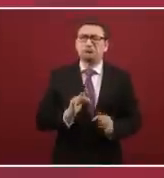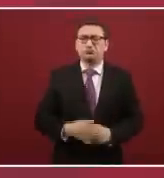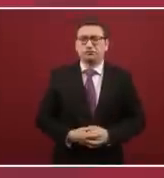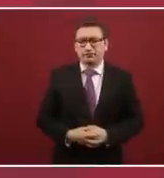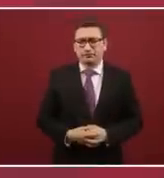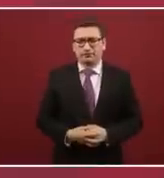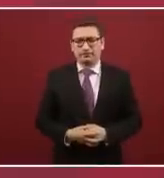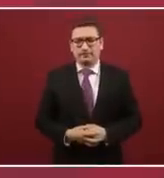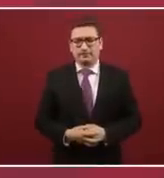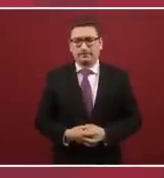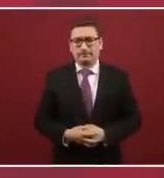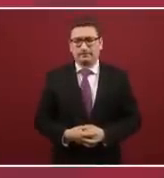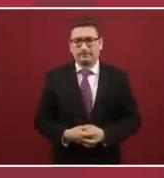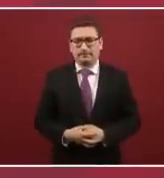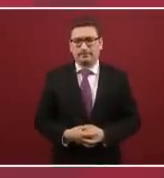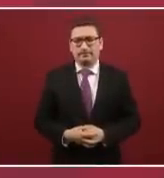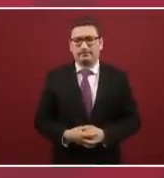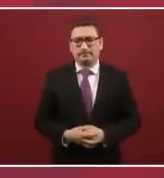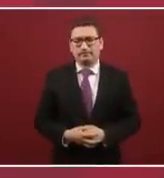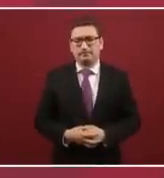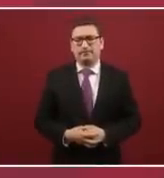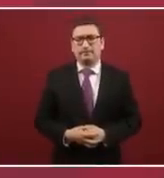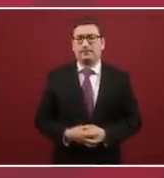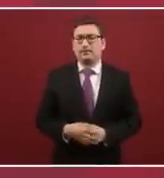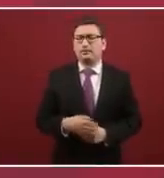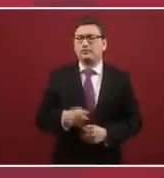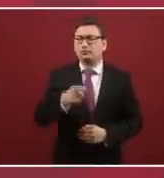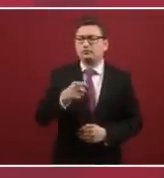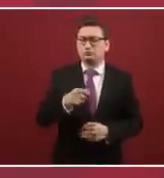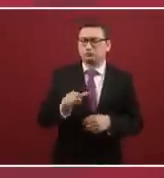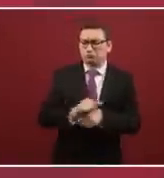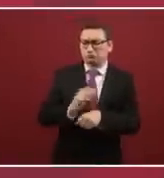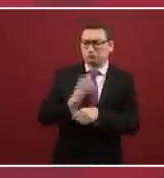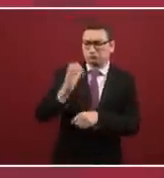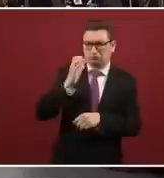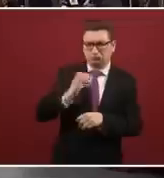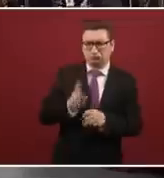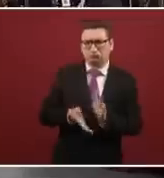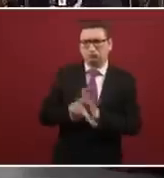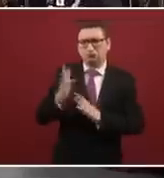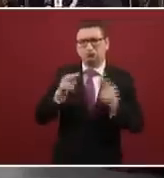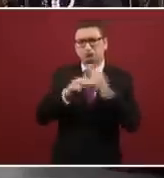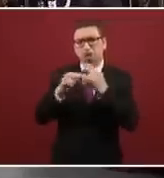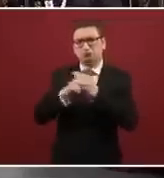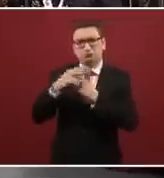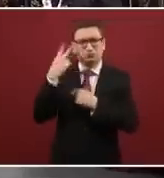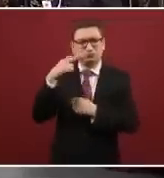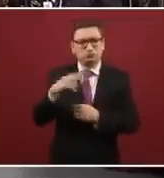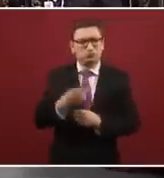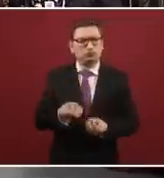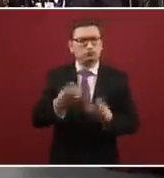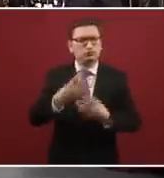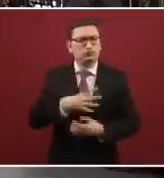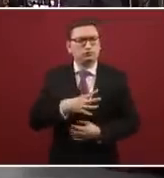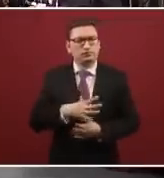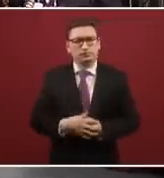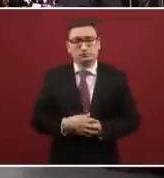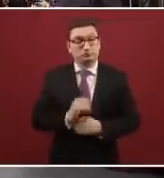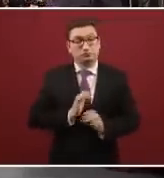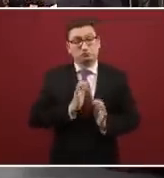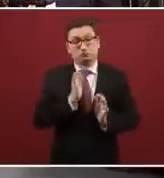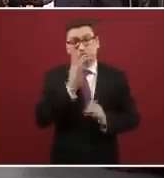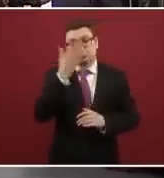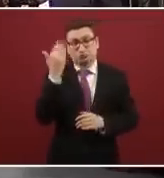con los Jets. ¿Y cuántas camionetas tiene para salir fuera? Pues no sé, pero